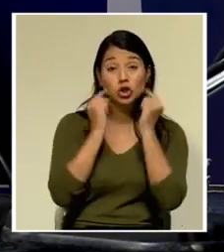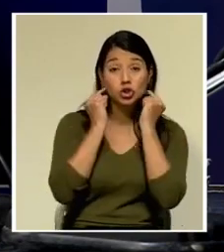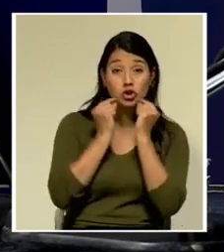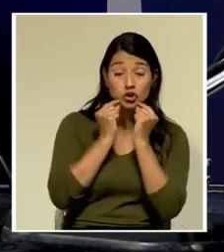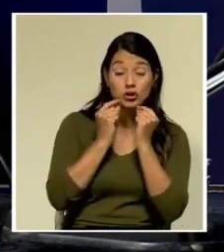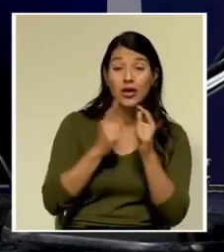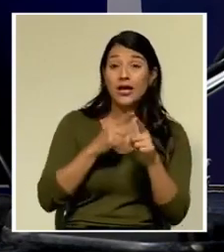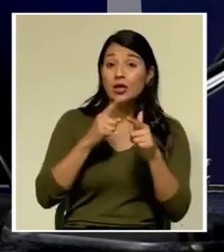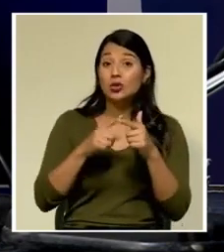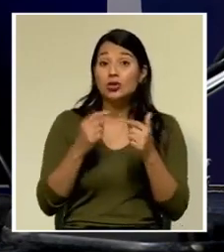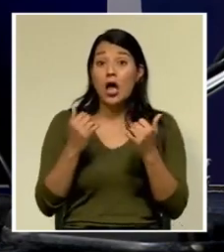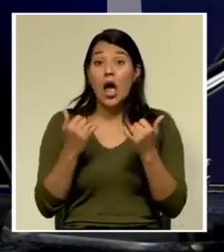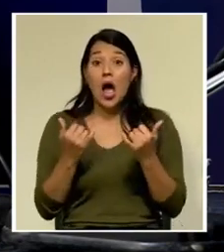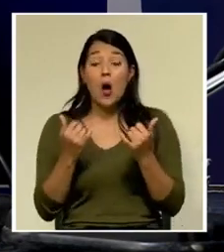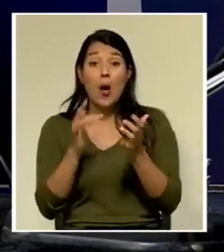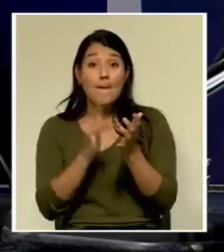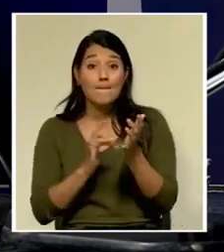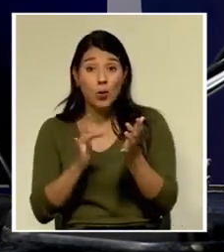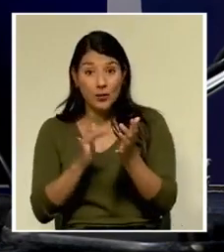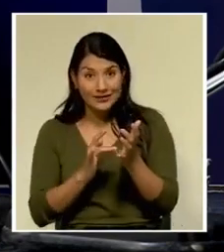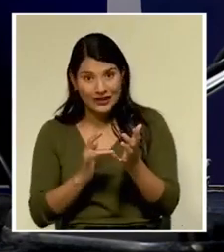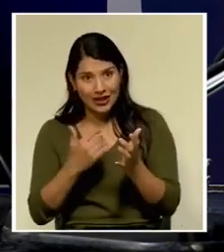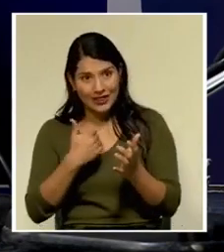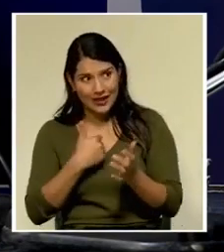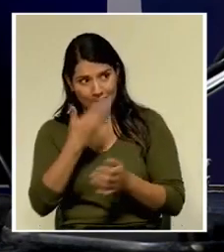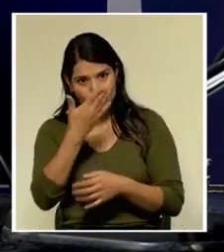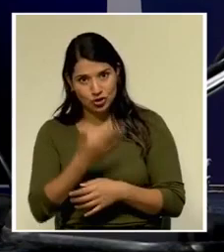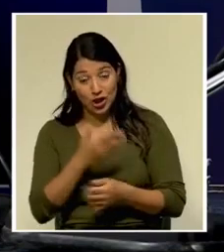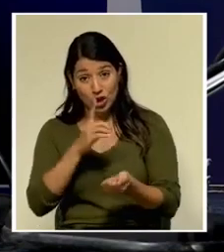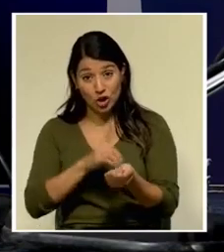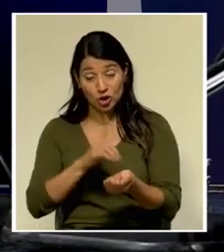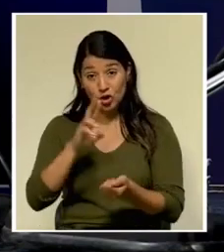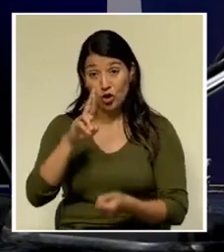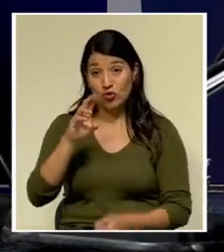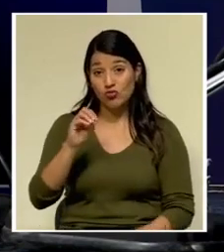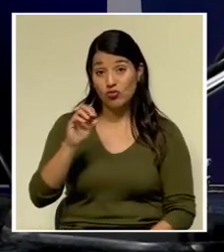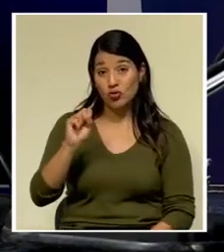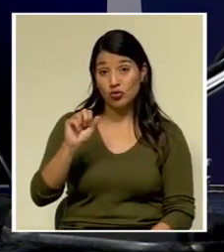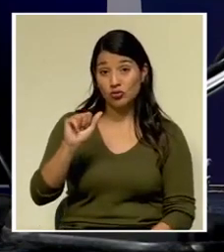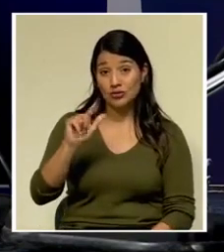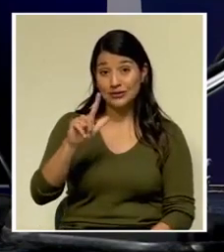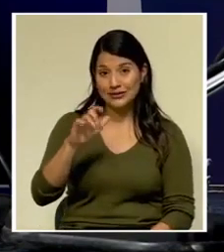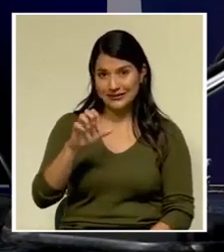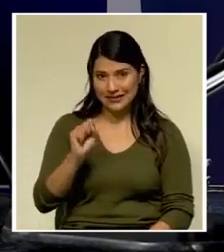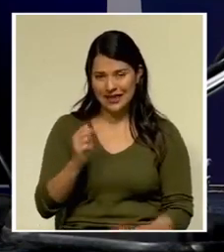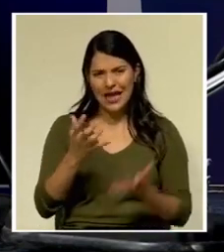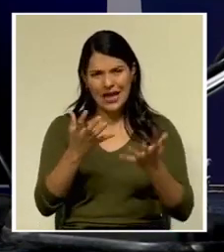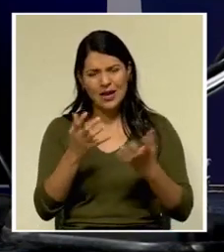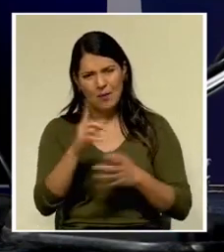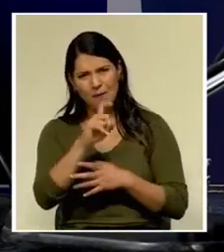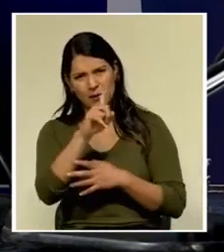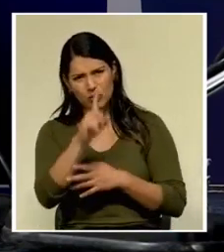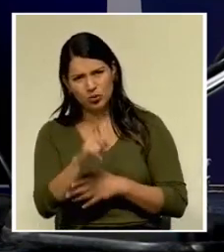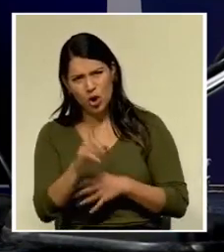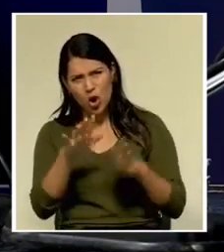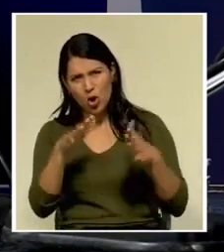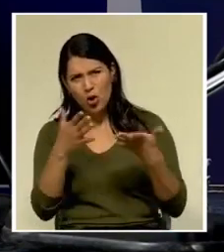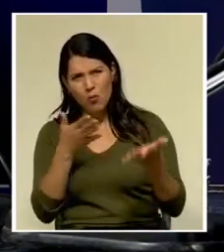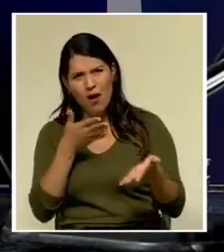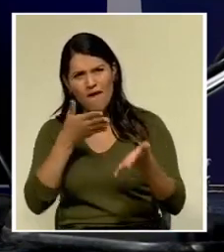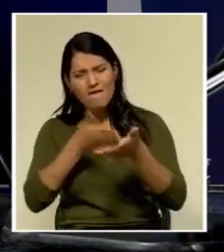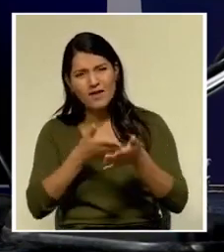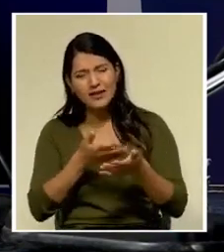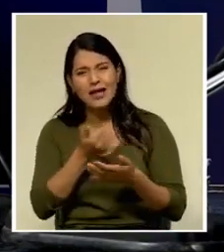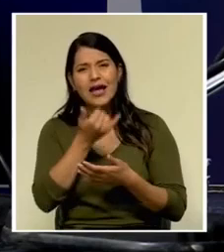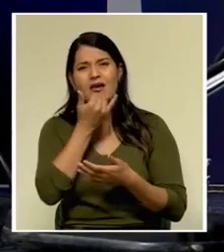que, aprovechando que está aquí don Rosay Rosales, queremos preguntarle qué tanto le afectan los